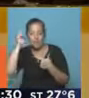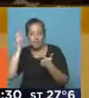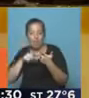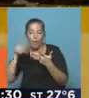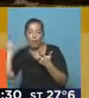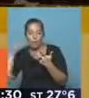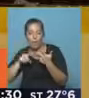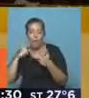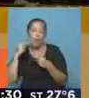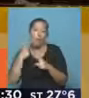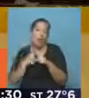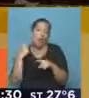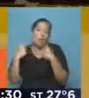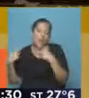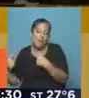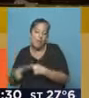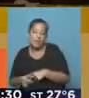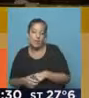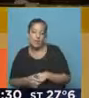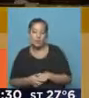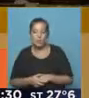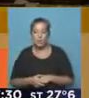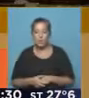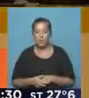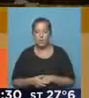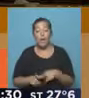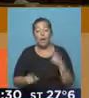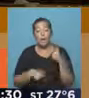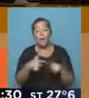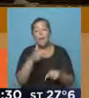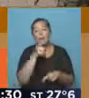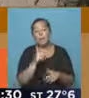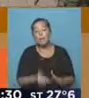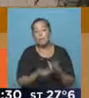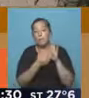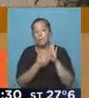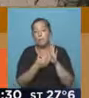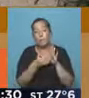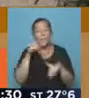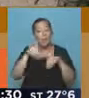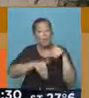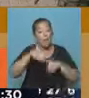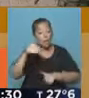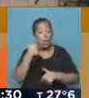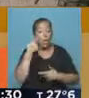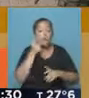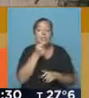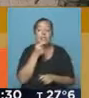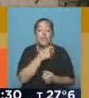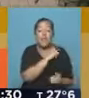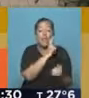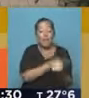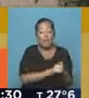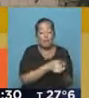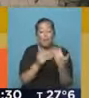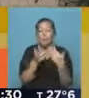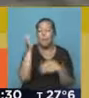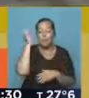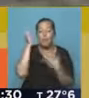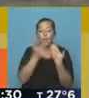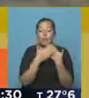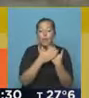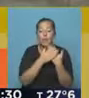etcétera por diferentes medios creo que lo de mañana va a ser muy clave en este sentido es una elección en la cual vamos a ver si la izquierda bolivariana es capaz de mantenerse